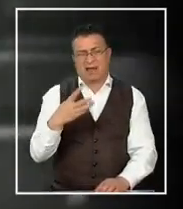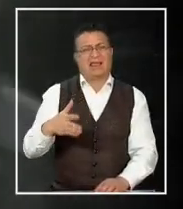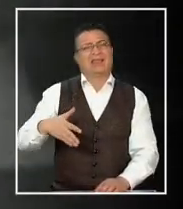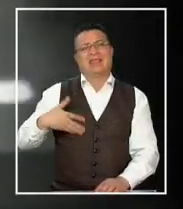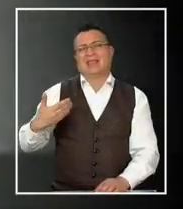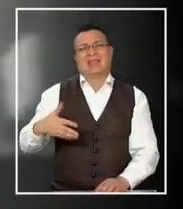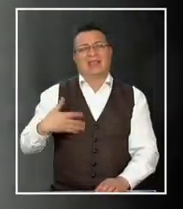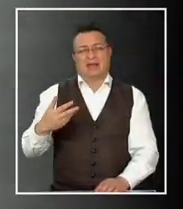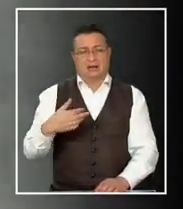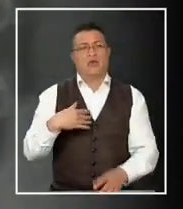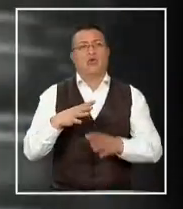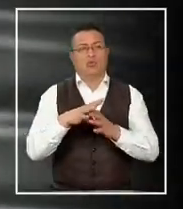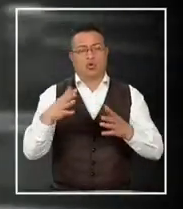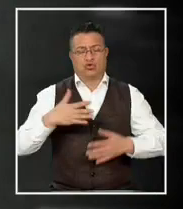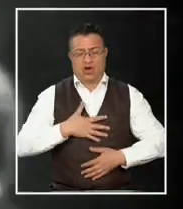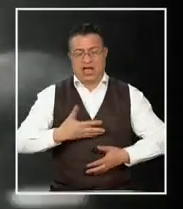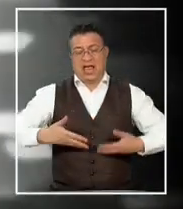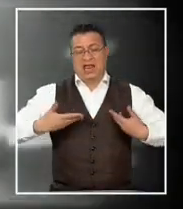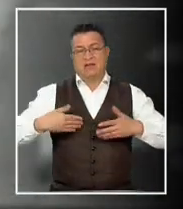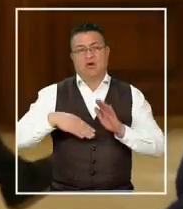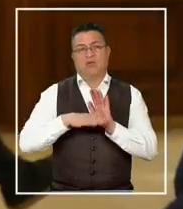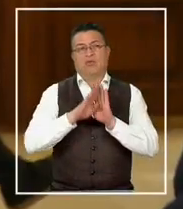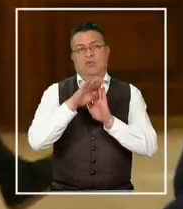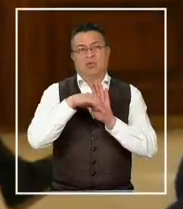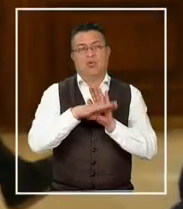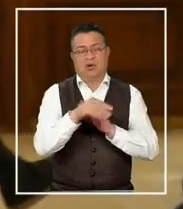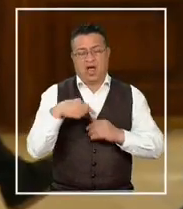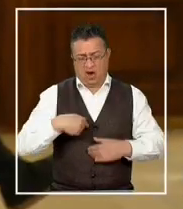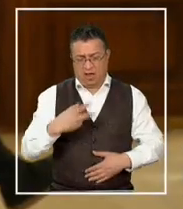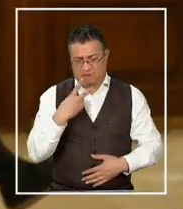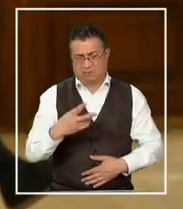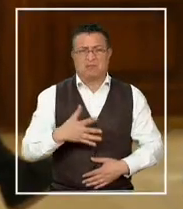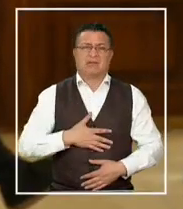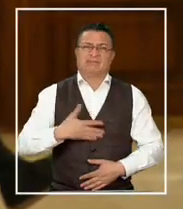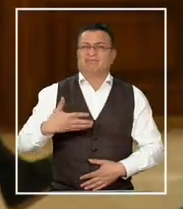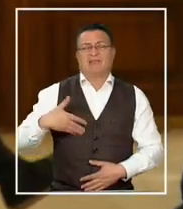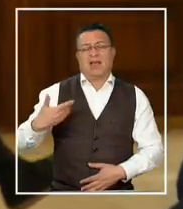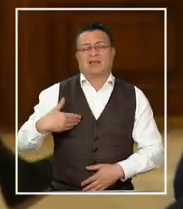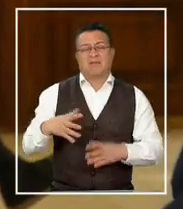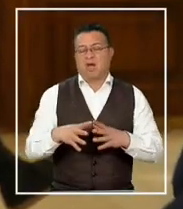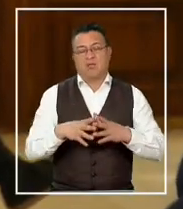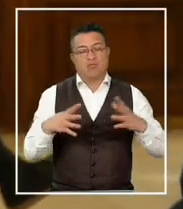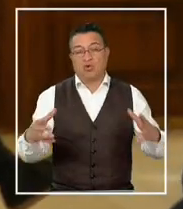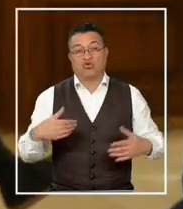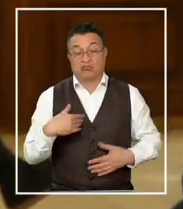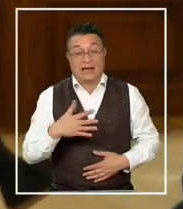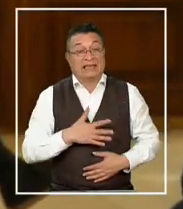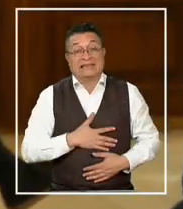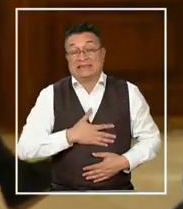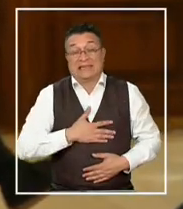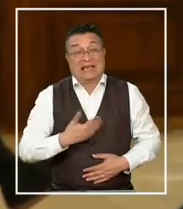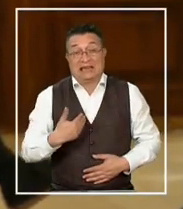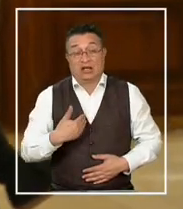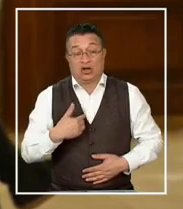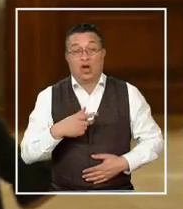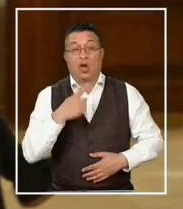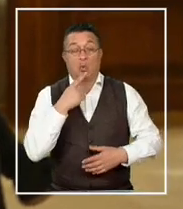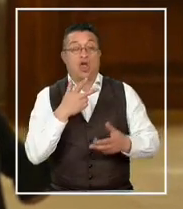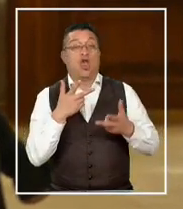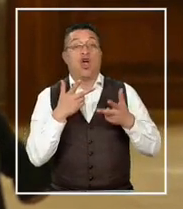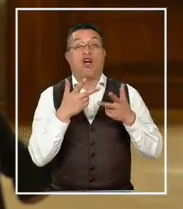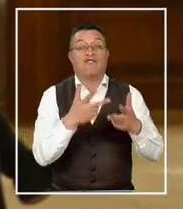He pasado por distintos estados anímicos. Quiero decir que en este momento lo lamento mucho porque siento que la